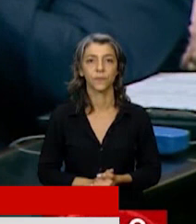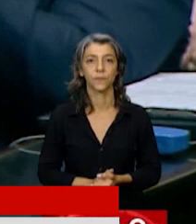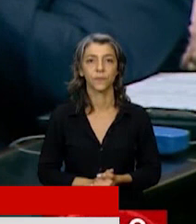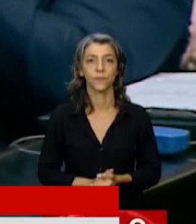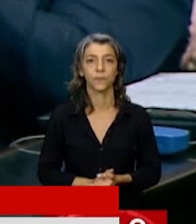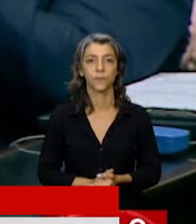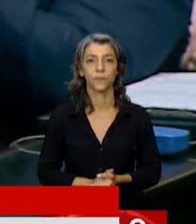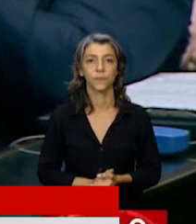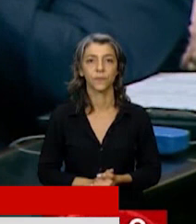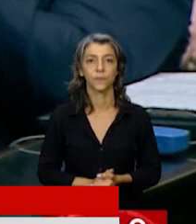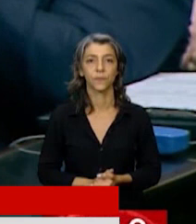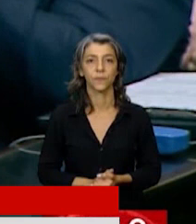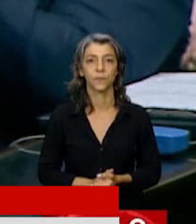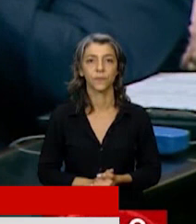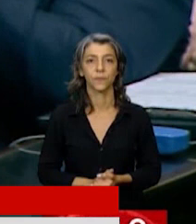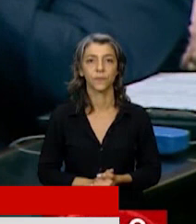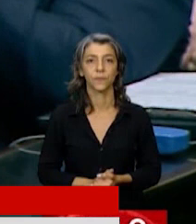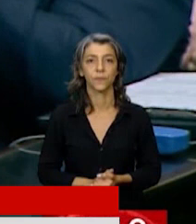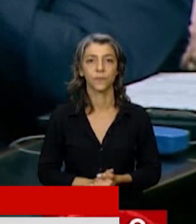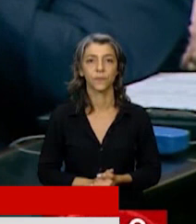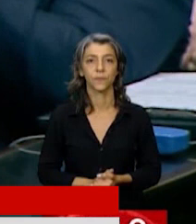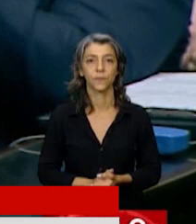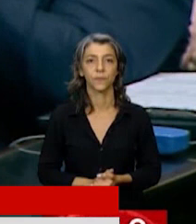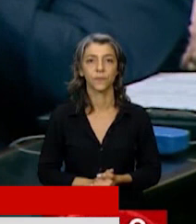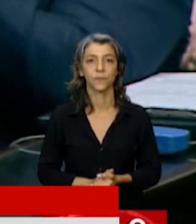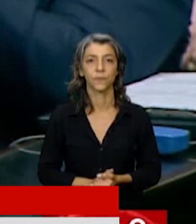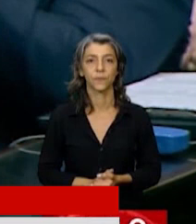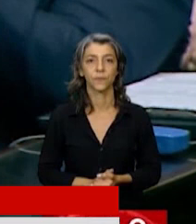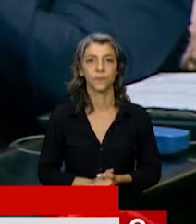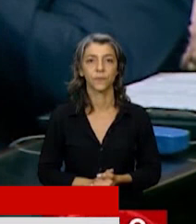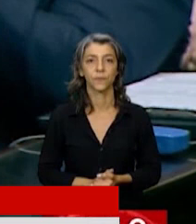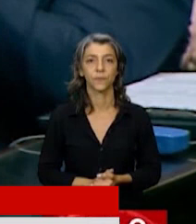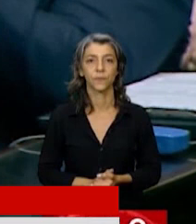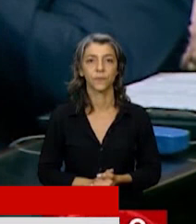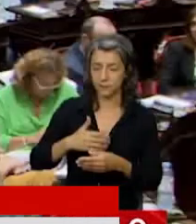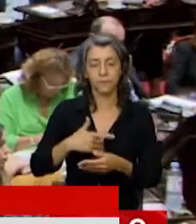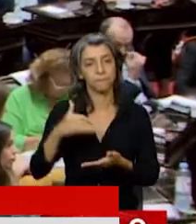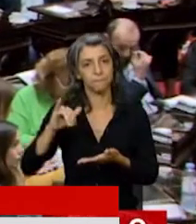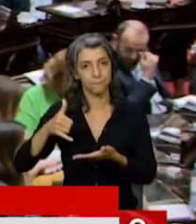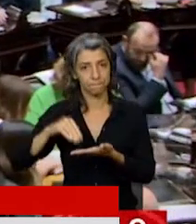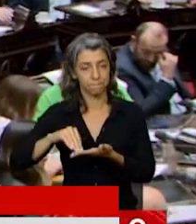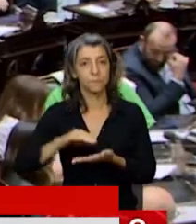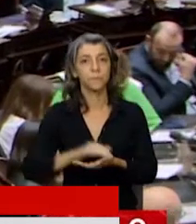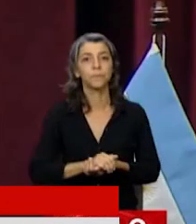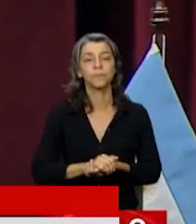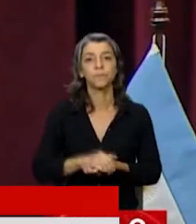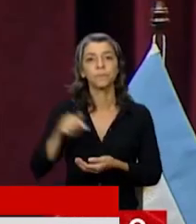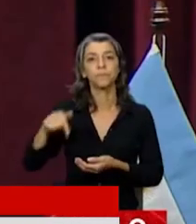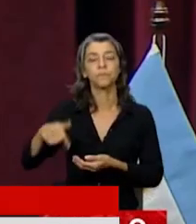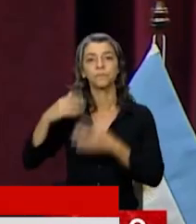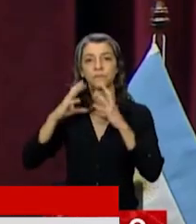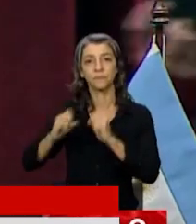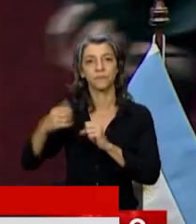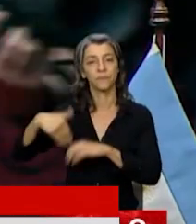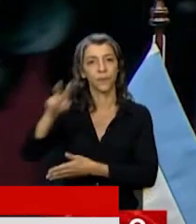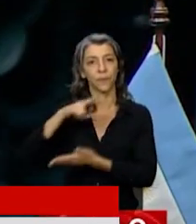internos y también debilitado de cara a la sociedad, que logró a través de una negociación con algunos bloques